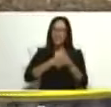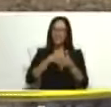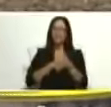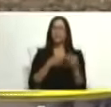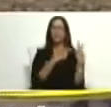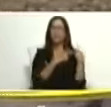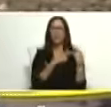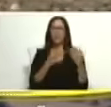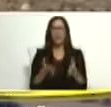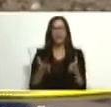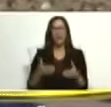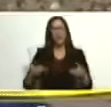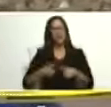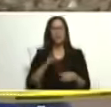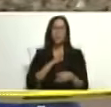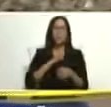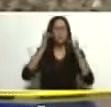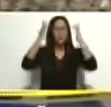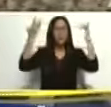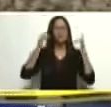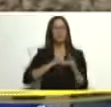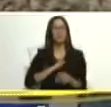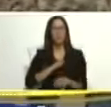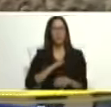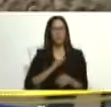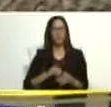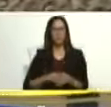esfuerzo propio, con inteligencia propia?